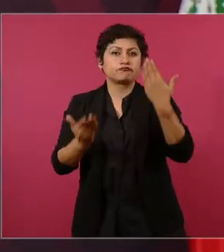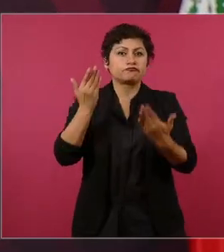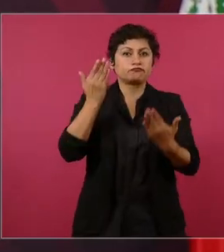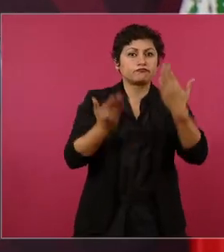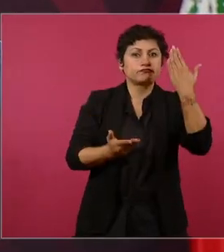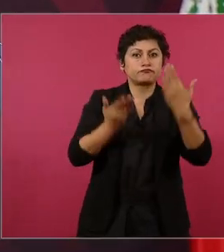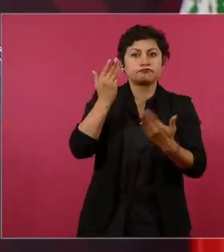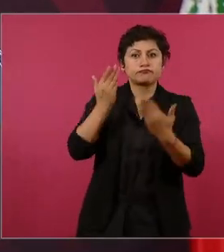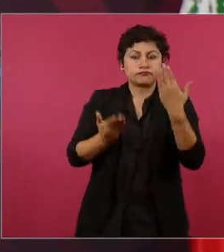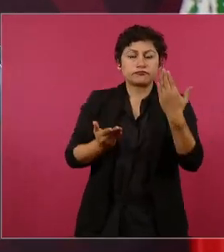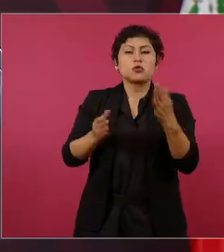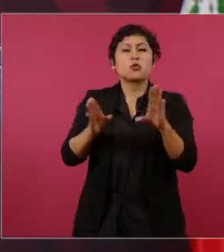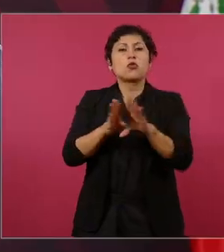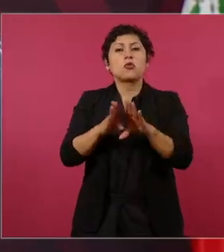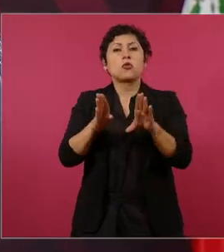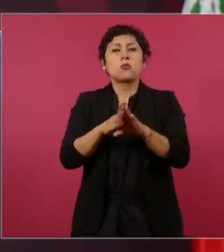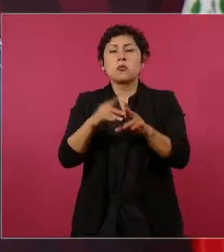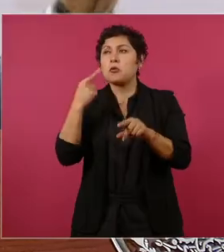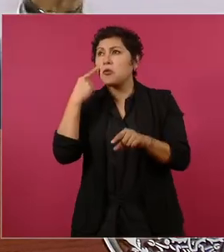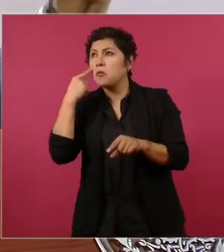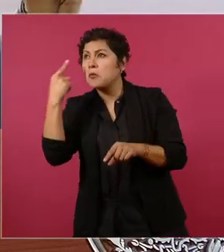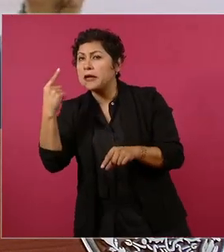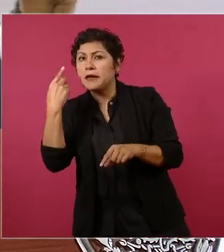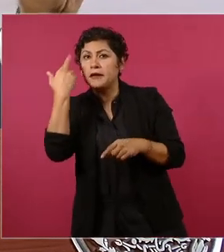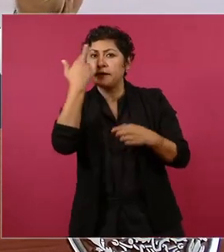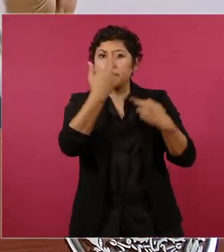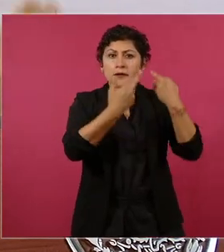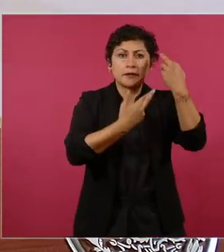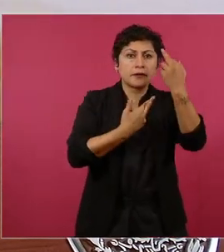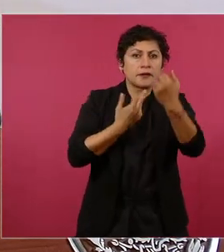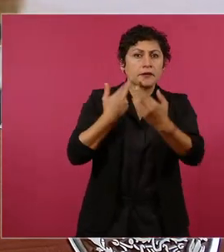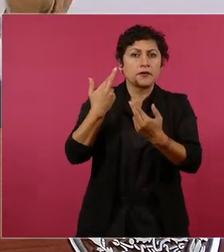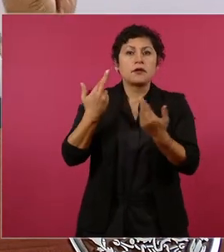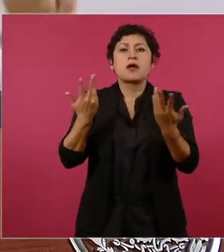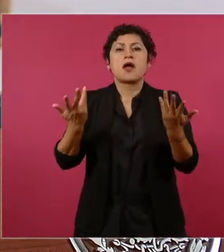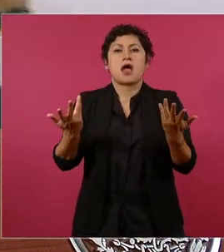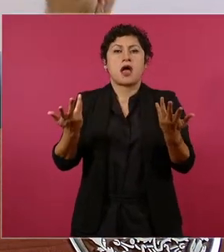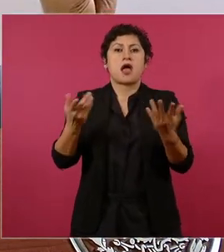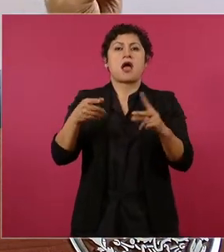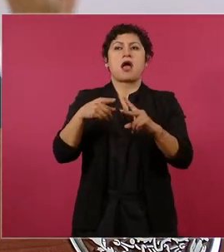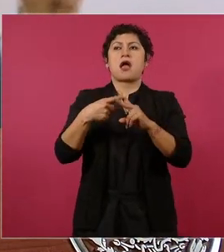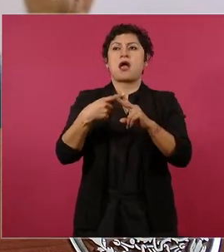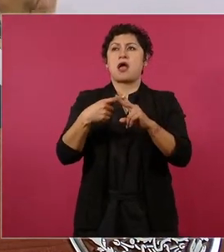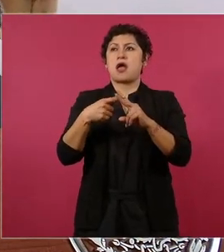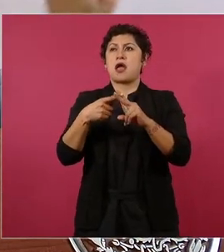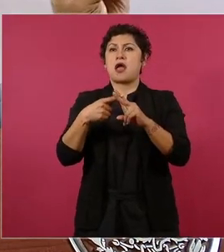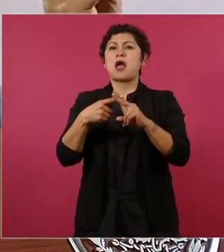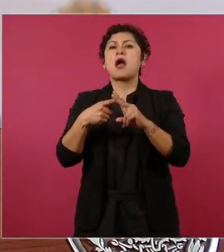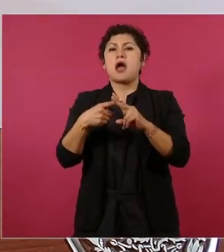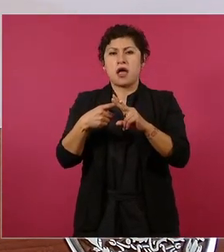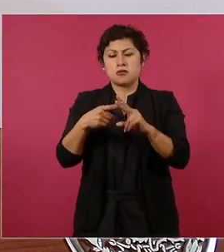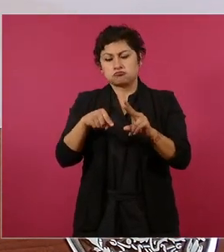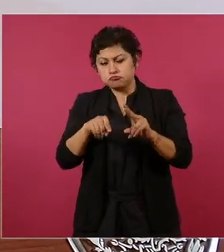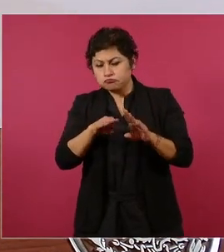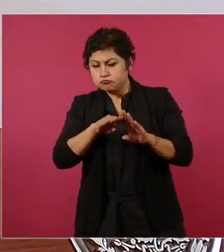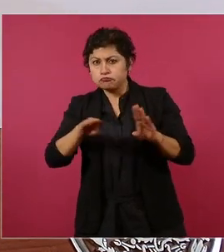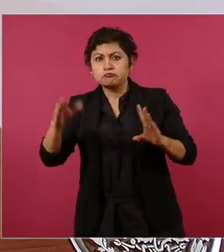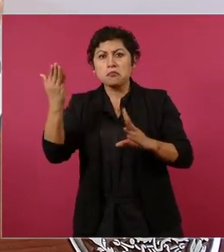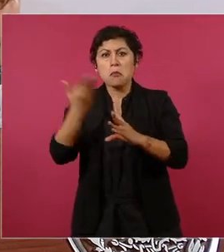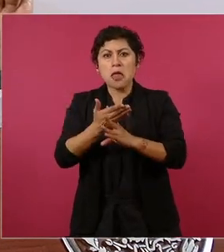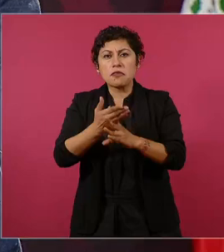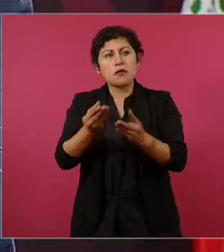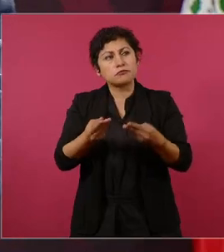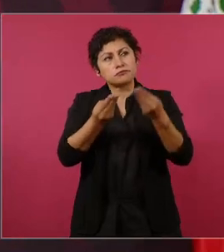un parámetro, este es el promedio y esto es lo que vas a cobrar. Y